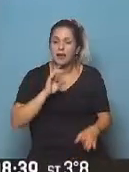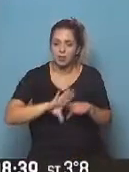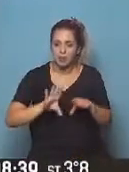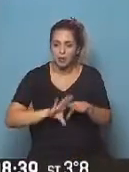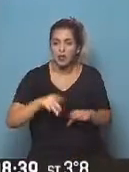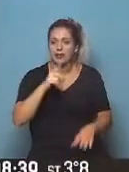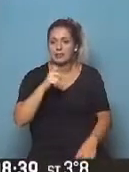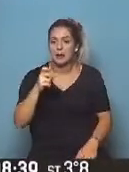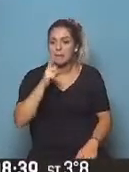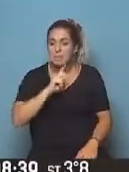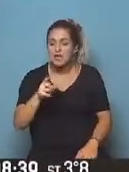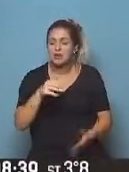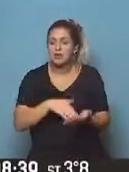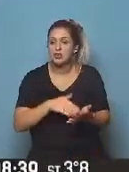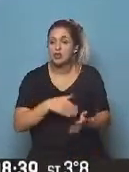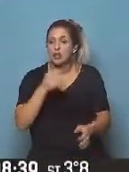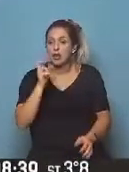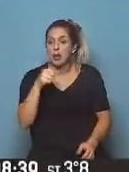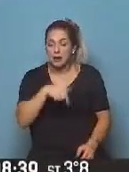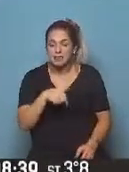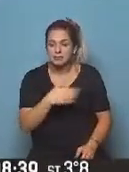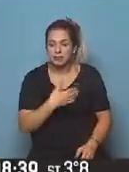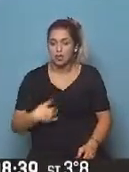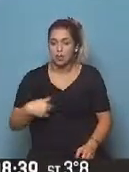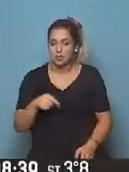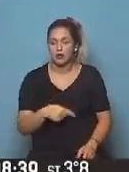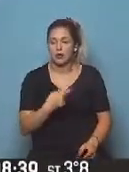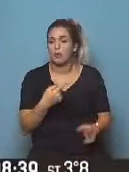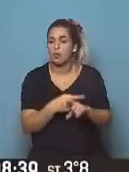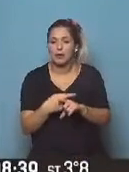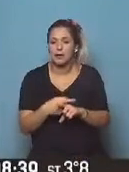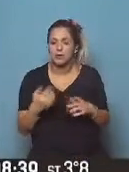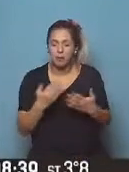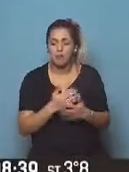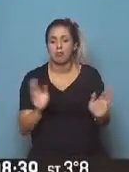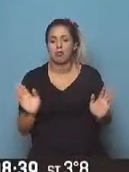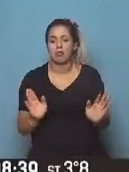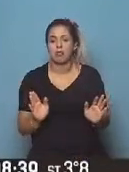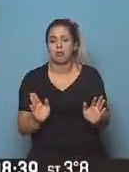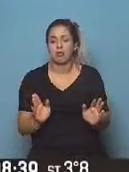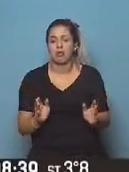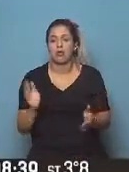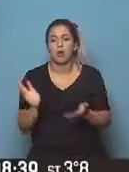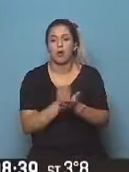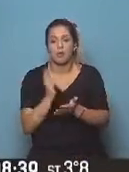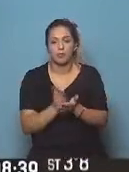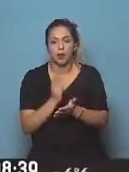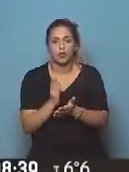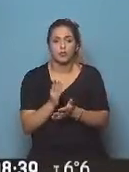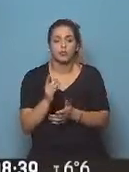sumados por este gobierno en el marco parte de una política de apertura que permitió un ingreso de producción importada